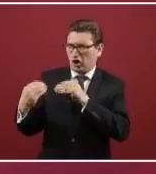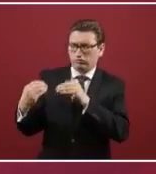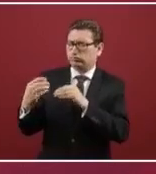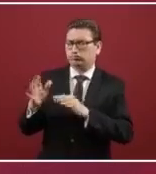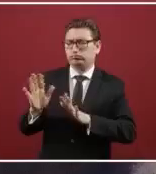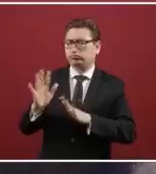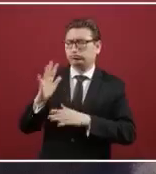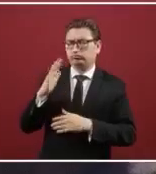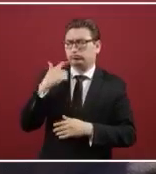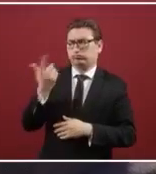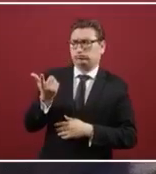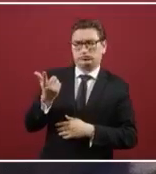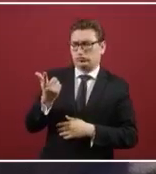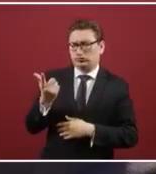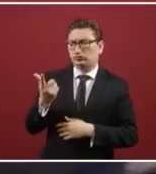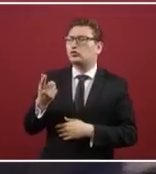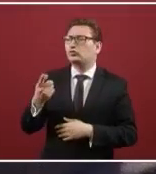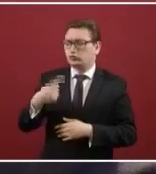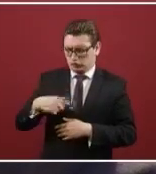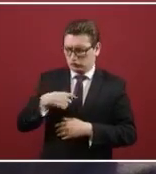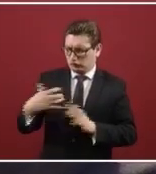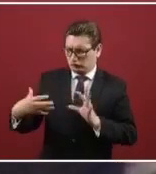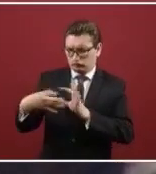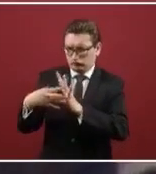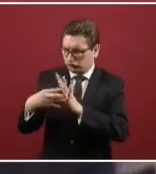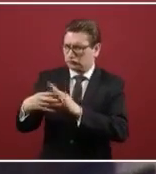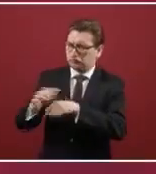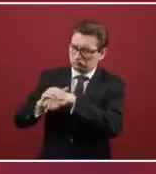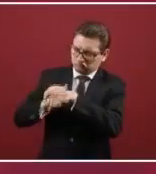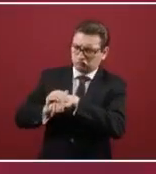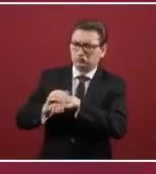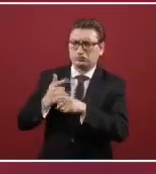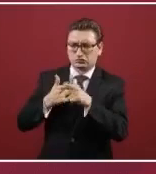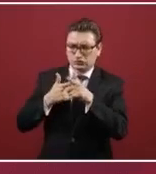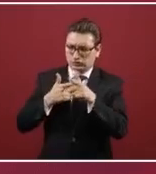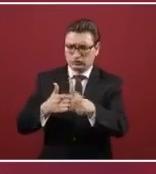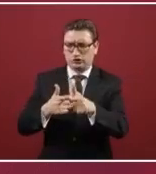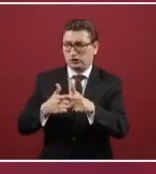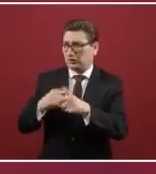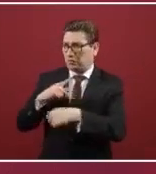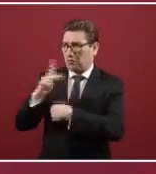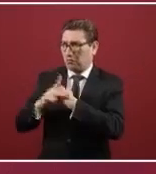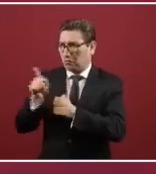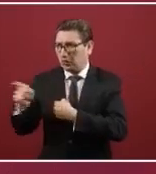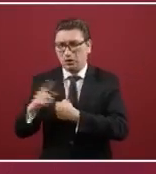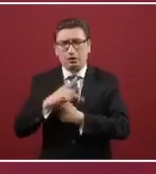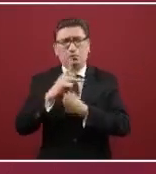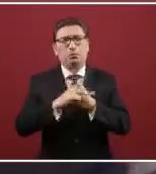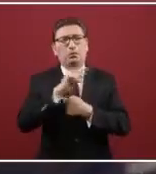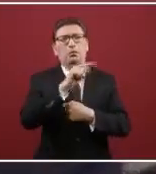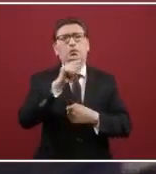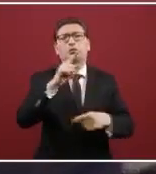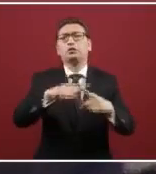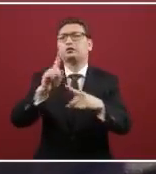fricción, confrontación, queremos mantener una relación de amistad con todos los pueblos, con todos los gobiernos del mundo y